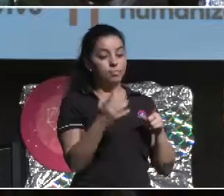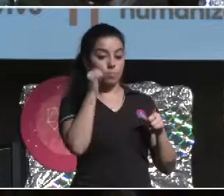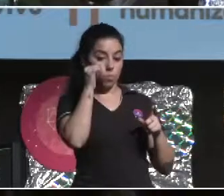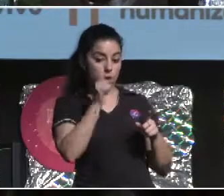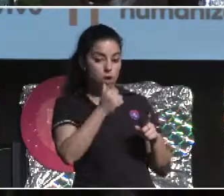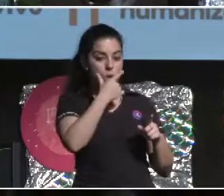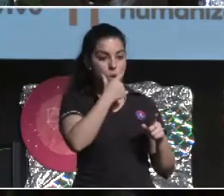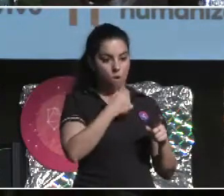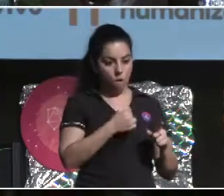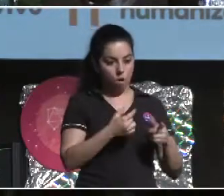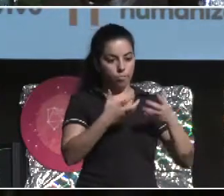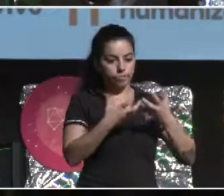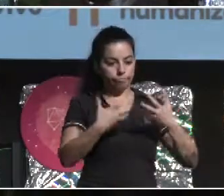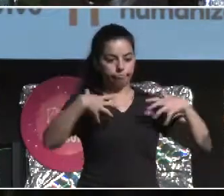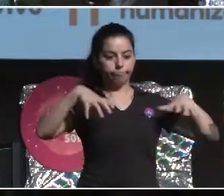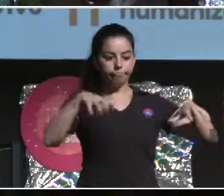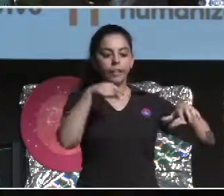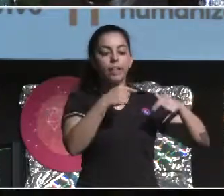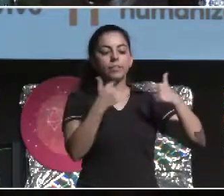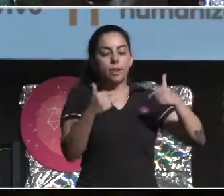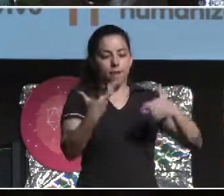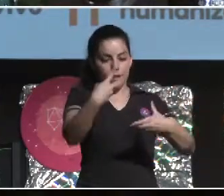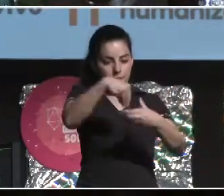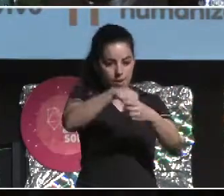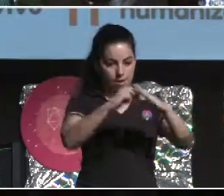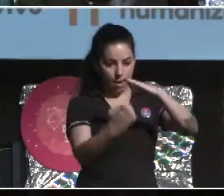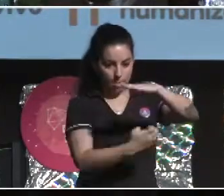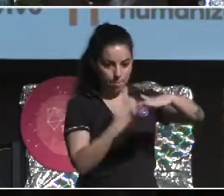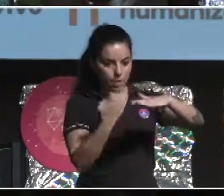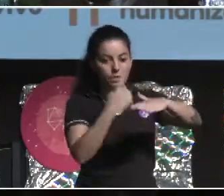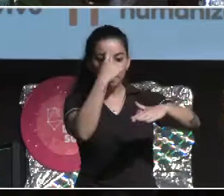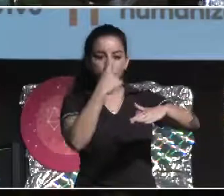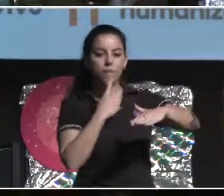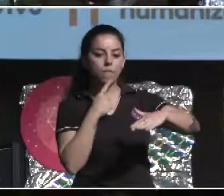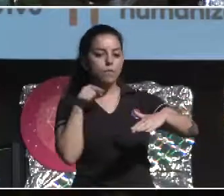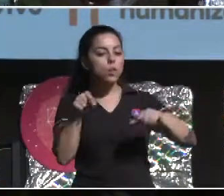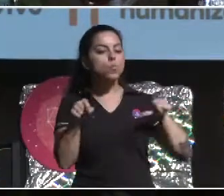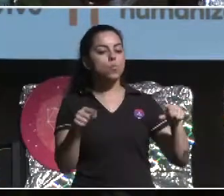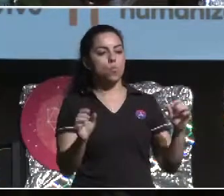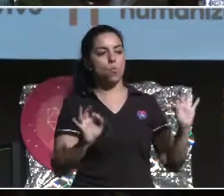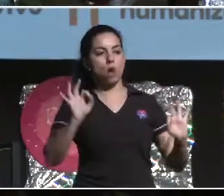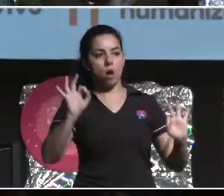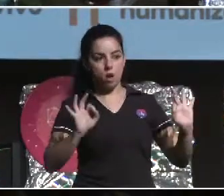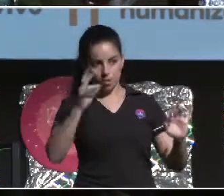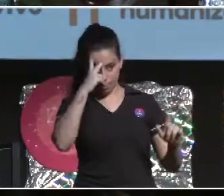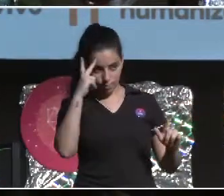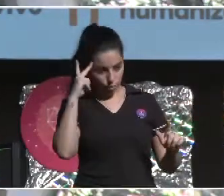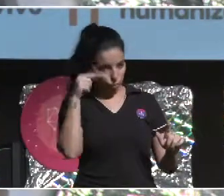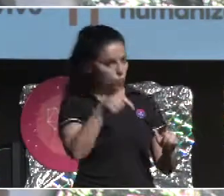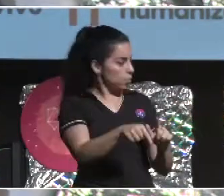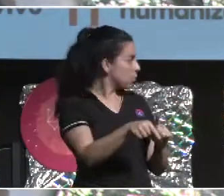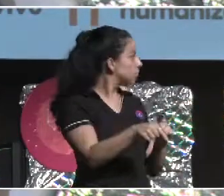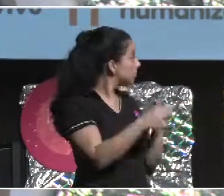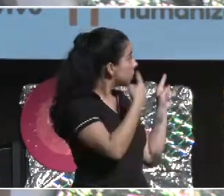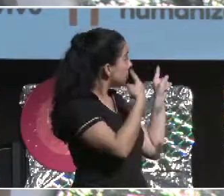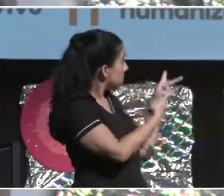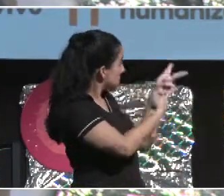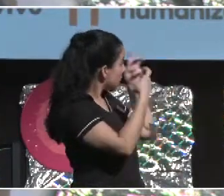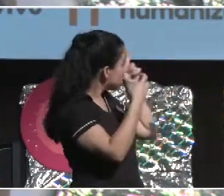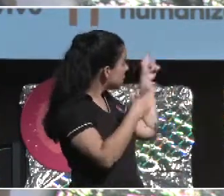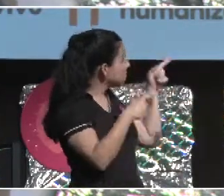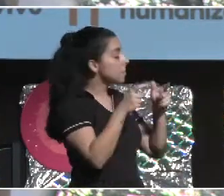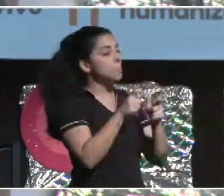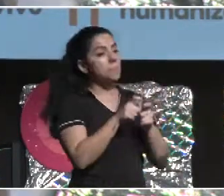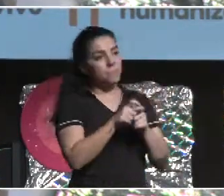mujeres que son parte de la empresa. El perfil demográfico frente al rango de edades, por ejemplo aquí vemos que la mayoría de